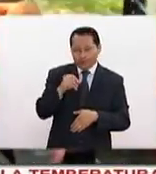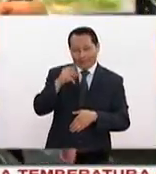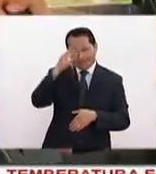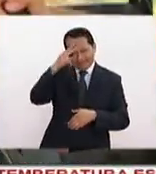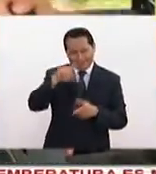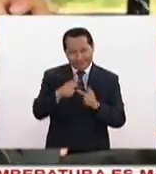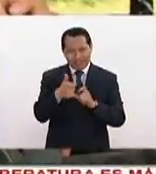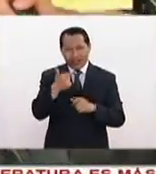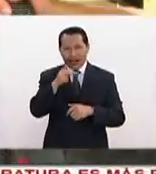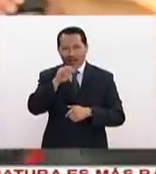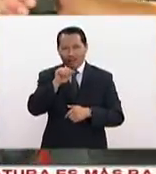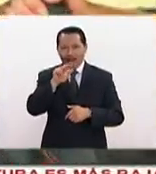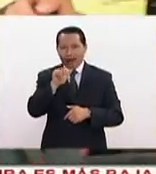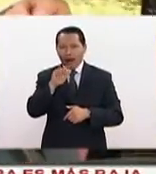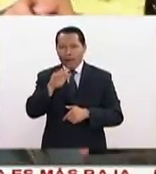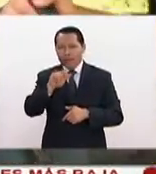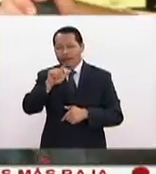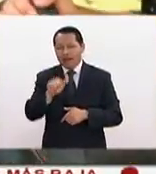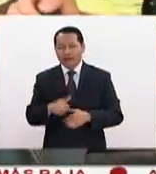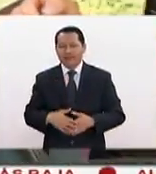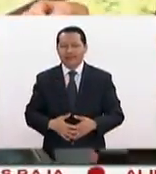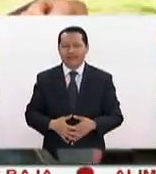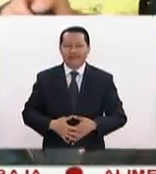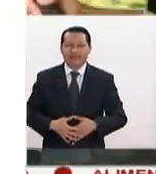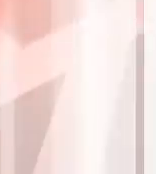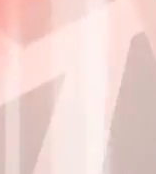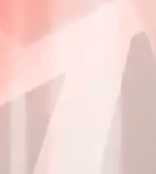Día, Gabriel Ramírez Pérez.